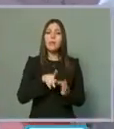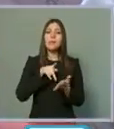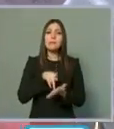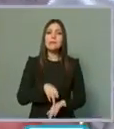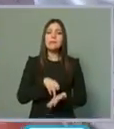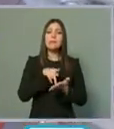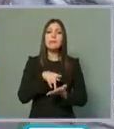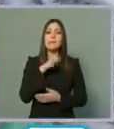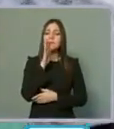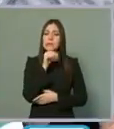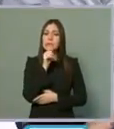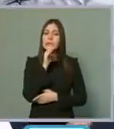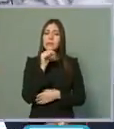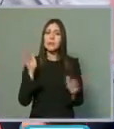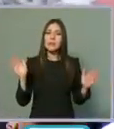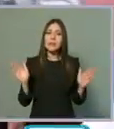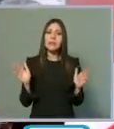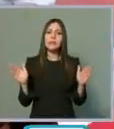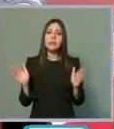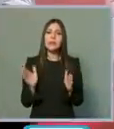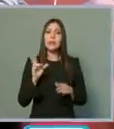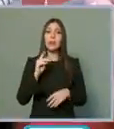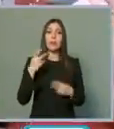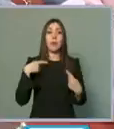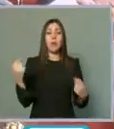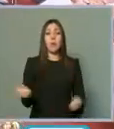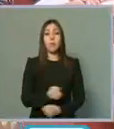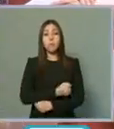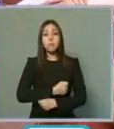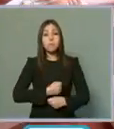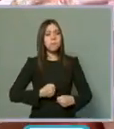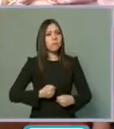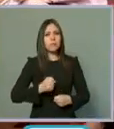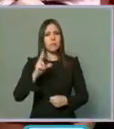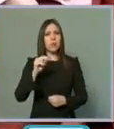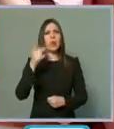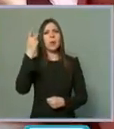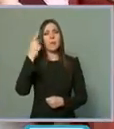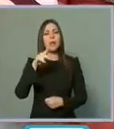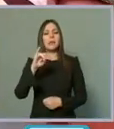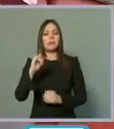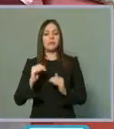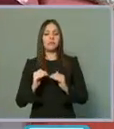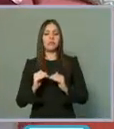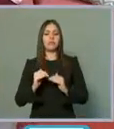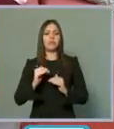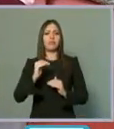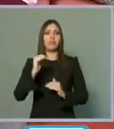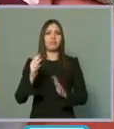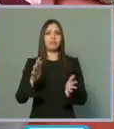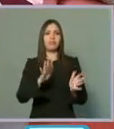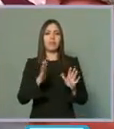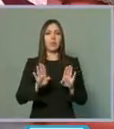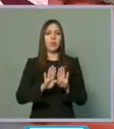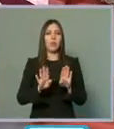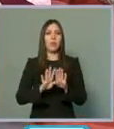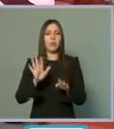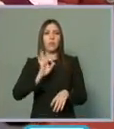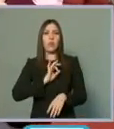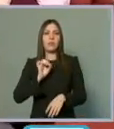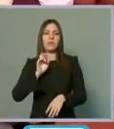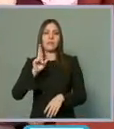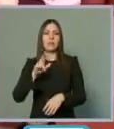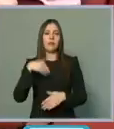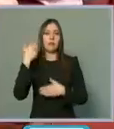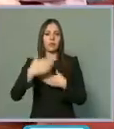¿Sí? Son pacientes que están no en obesidad plena, pero sí en un sobrepeso ya limítrofe hacia la obesidad. Hacia la obesidad. Oye, doctor, ¿y cuál